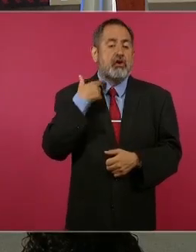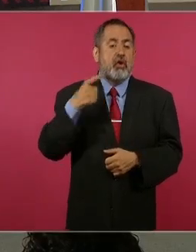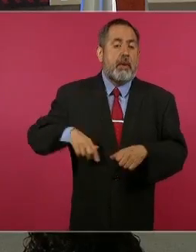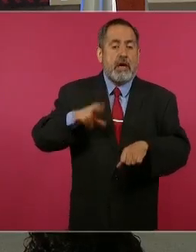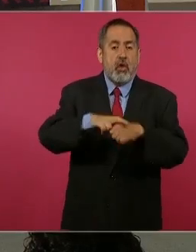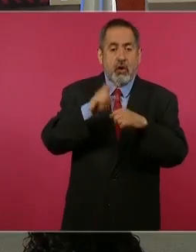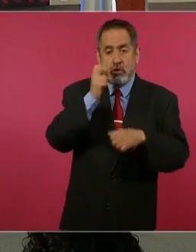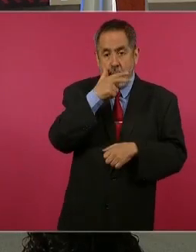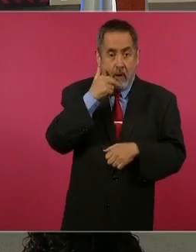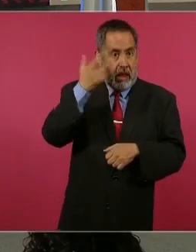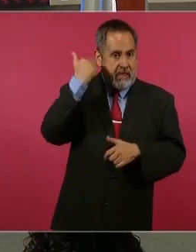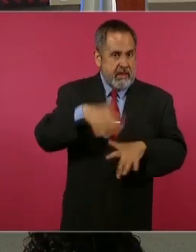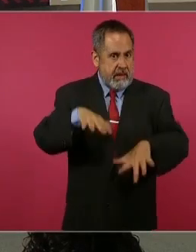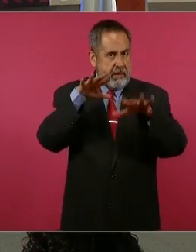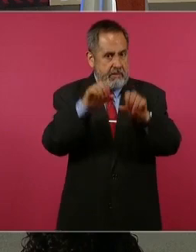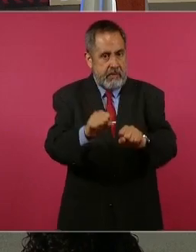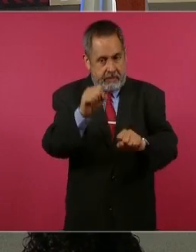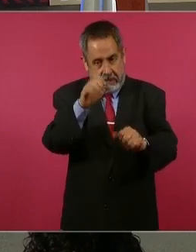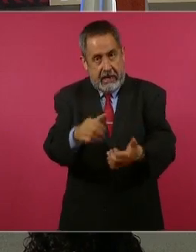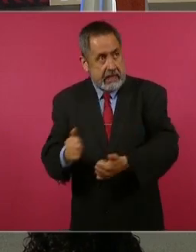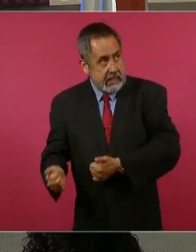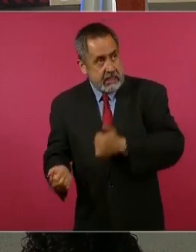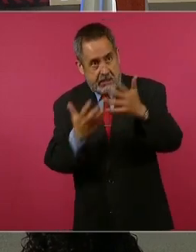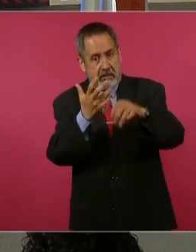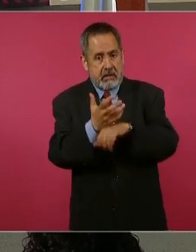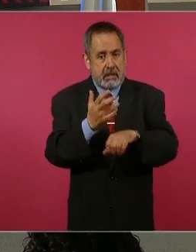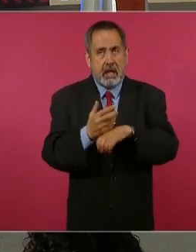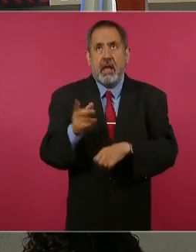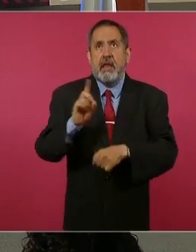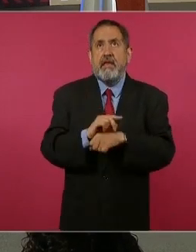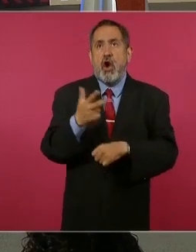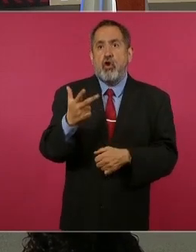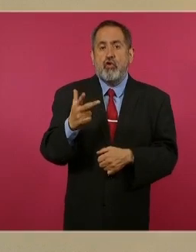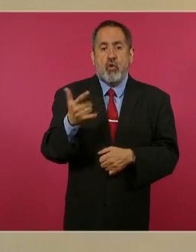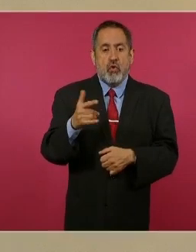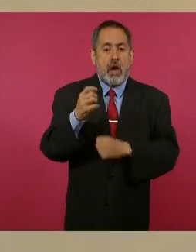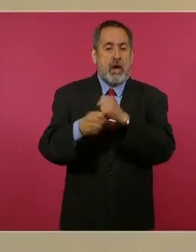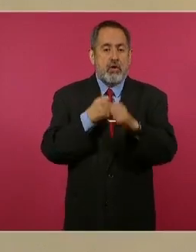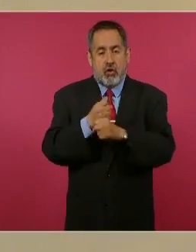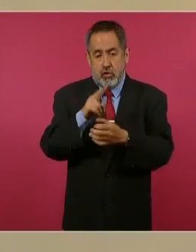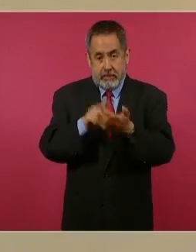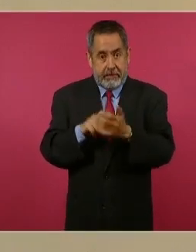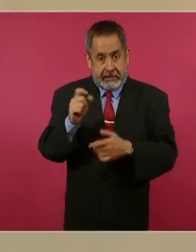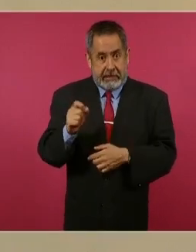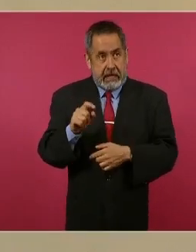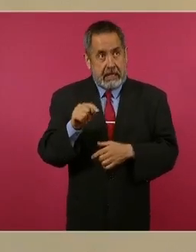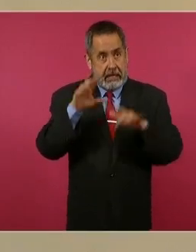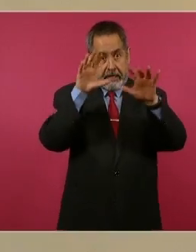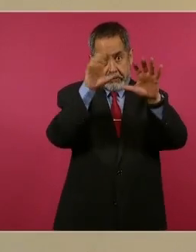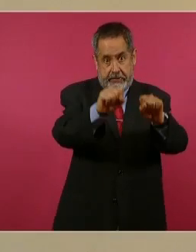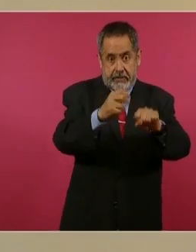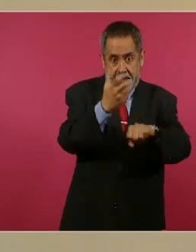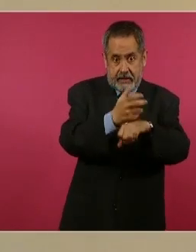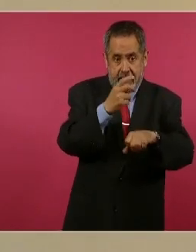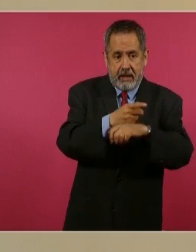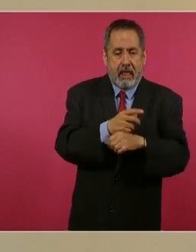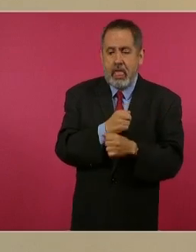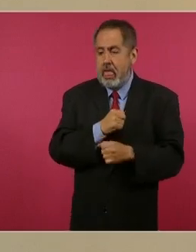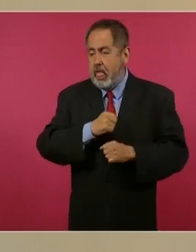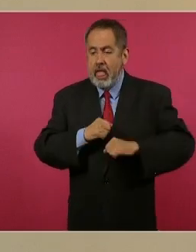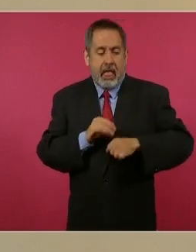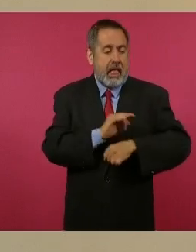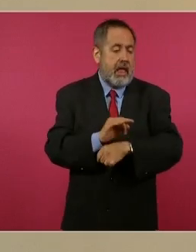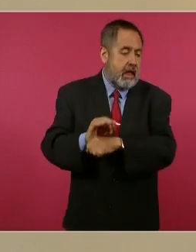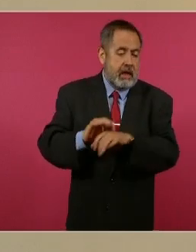quien fue detenido con fines de extradición el 8 de julio del 2020 en los Estados Unidos por peculado y